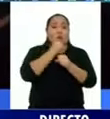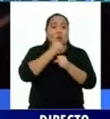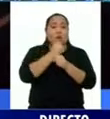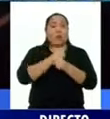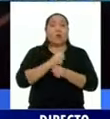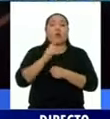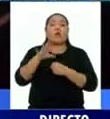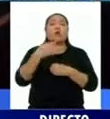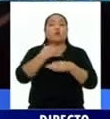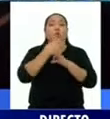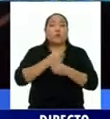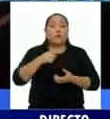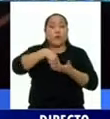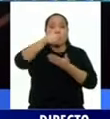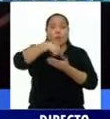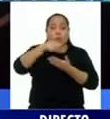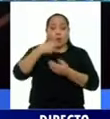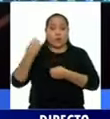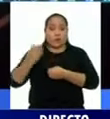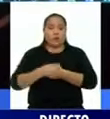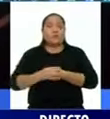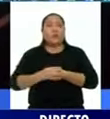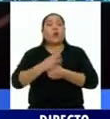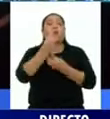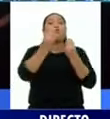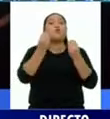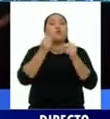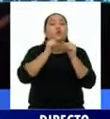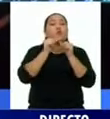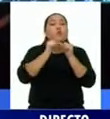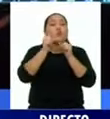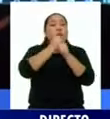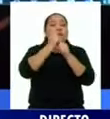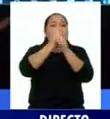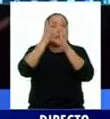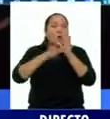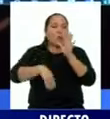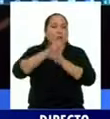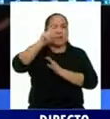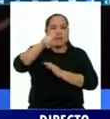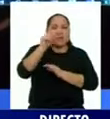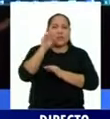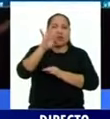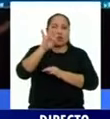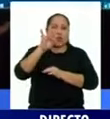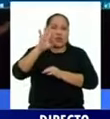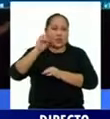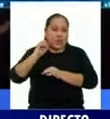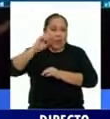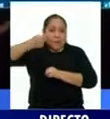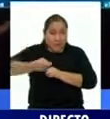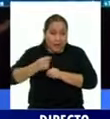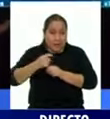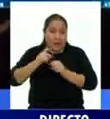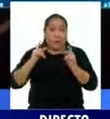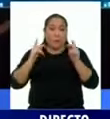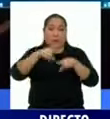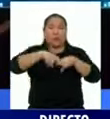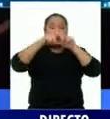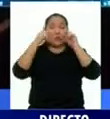capacidad de producción, el número de trabajadores que en algún momento fue más de 180.000 involucrados en suspensión perfecta se ha ido